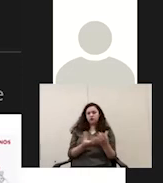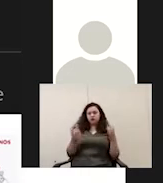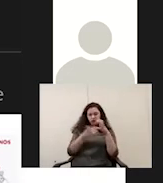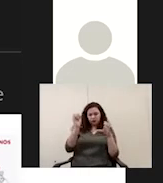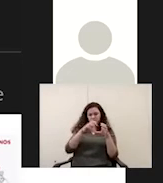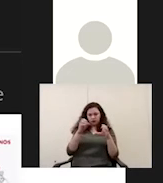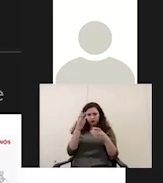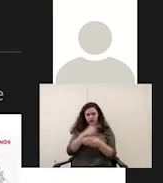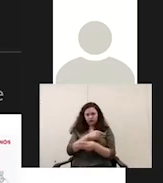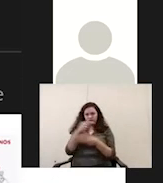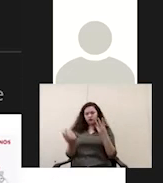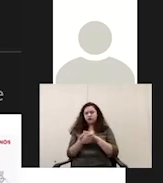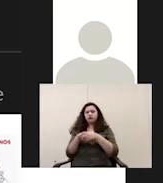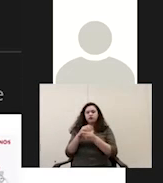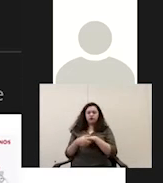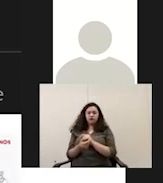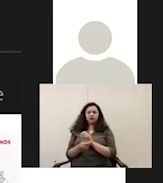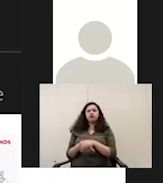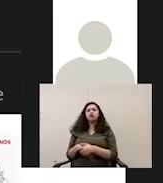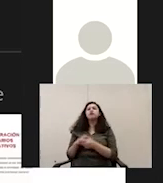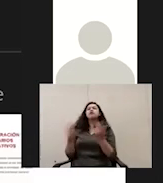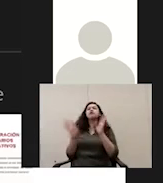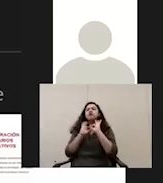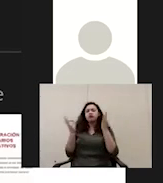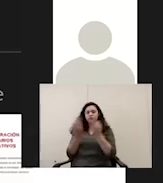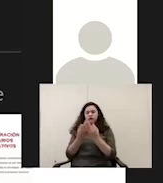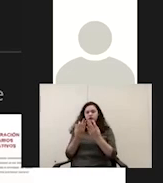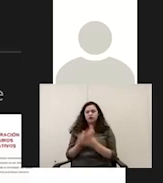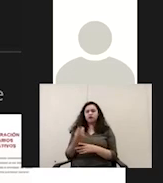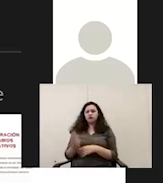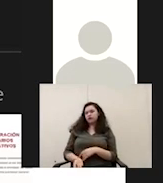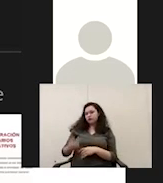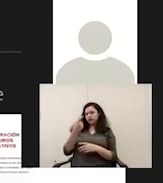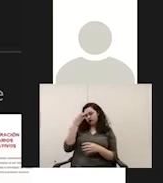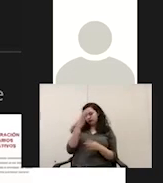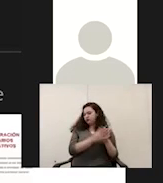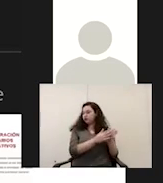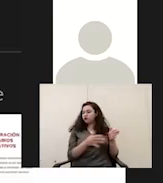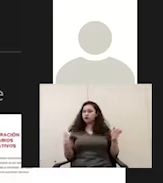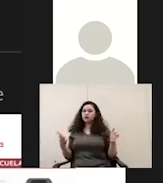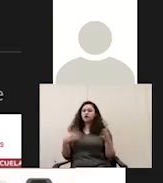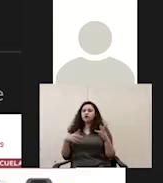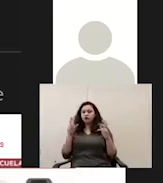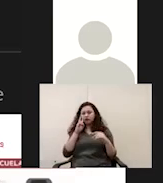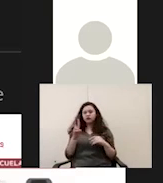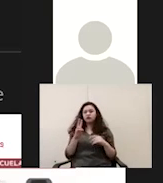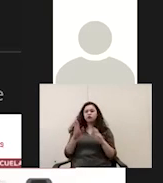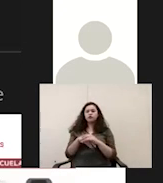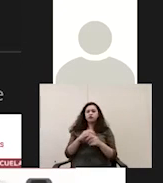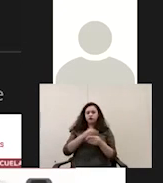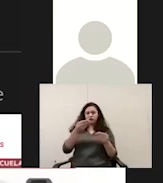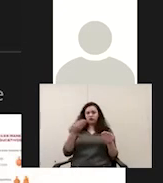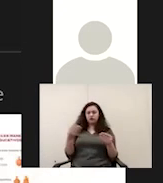diluciones a las que tiene que ir, cómo lavarse las manos, son las que vimos a lo largo de nuestra capacitación, la desinfección,